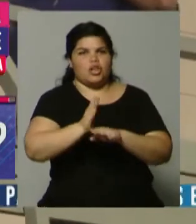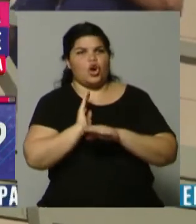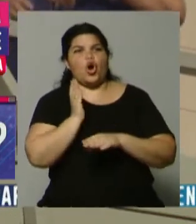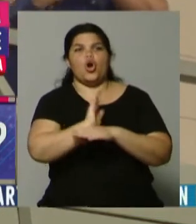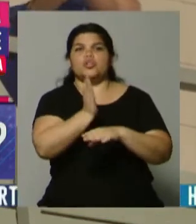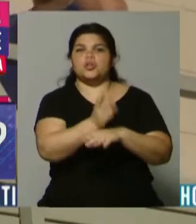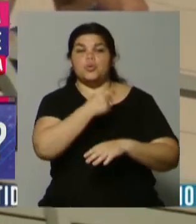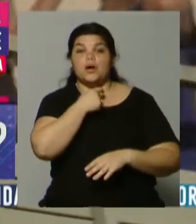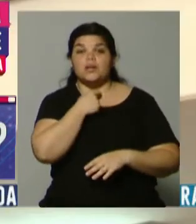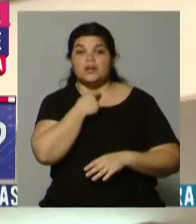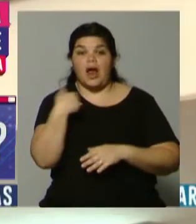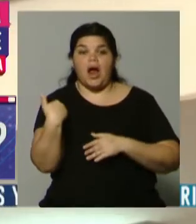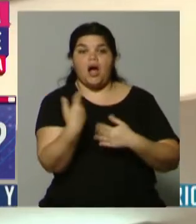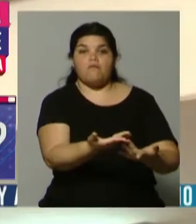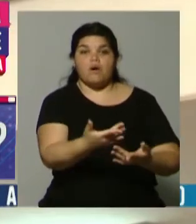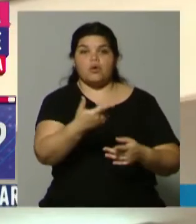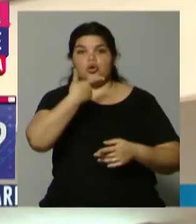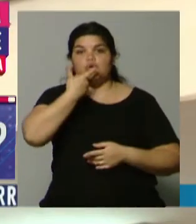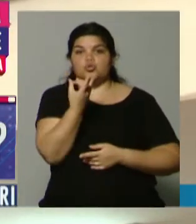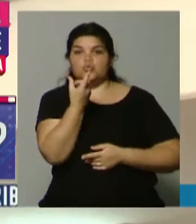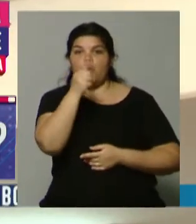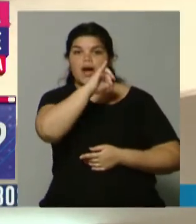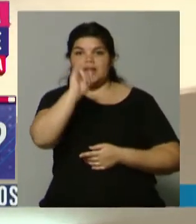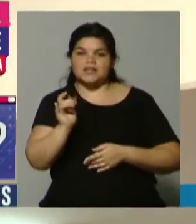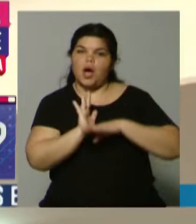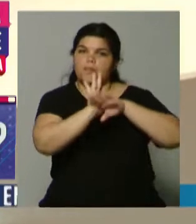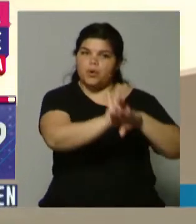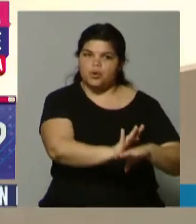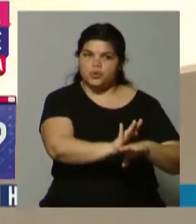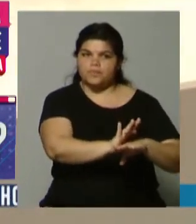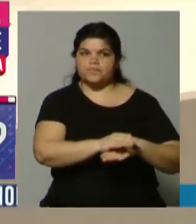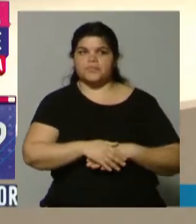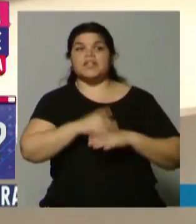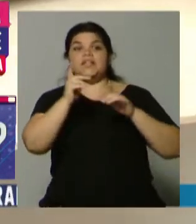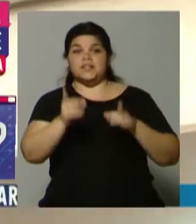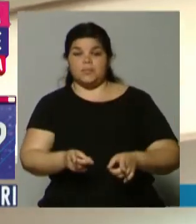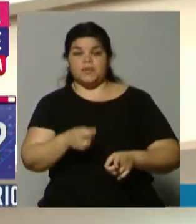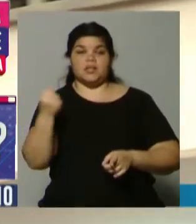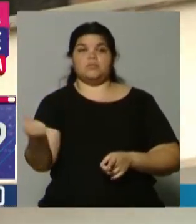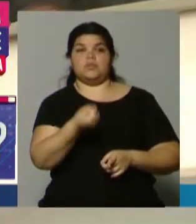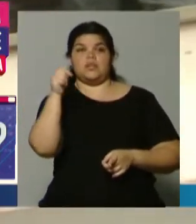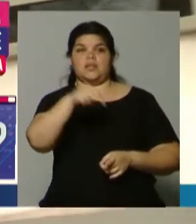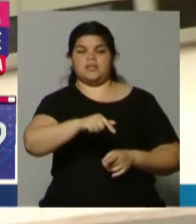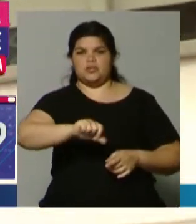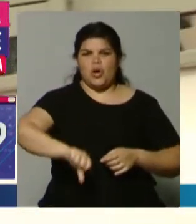a Rodolfo Suárez, porque además hay que decir que además hizo una elección histórica.